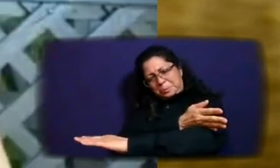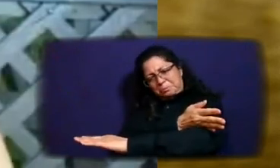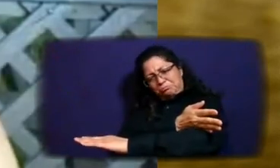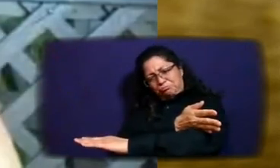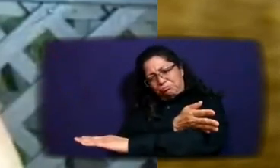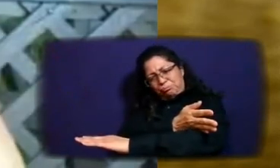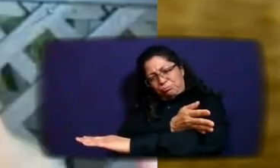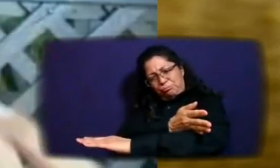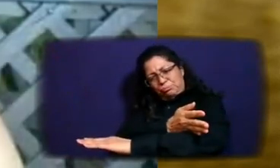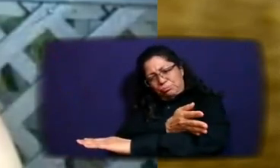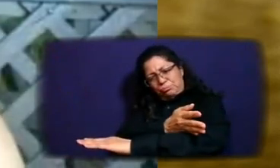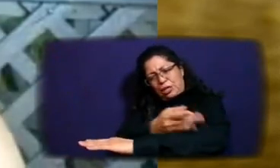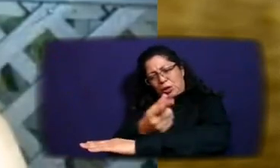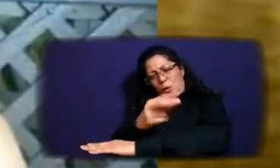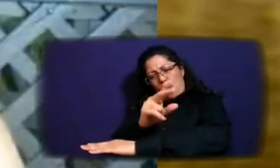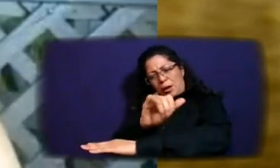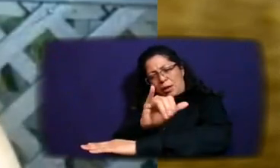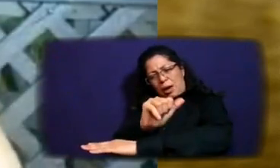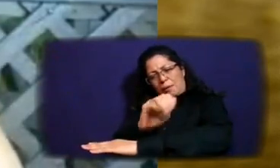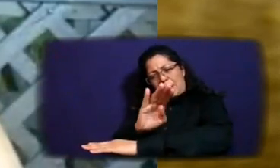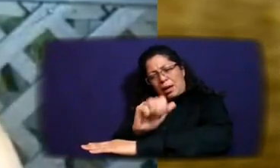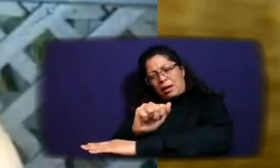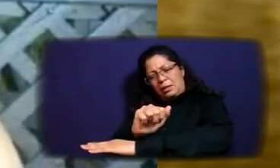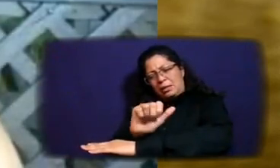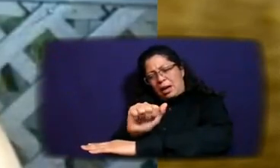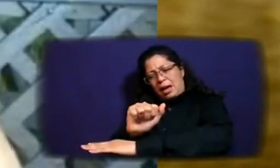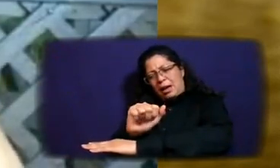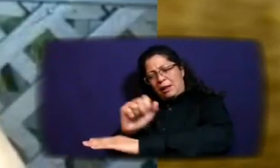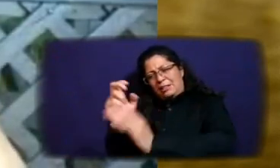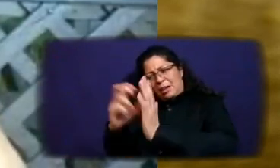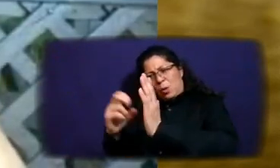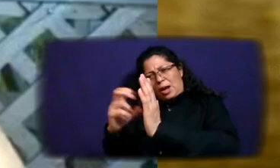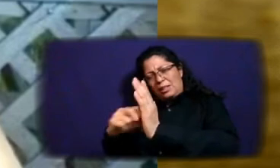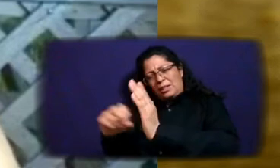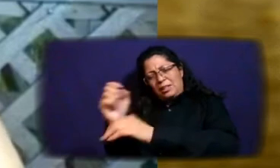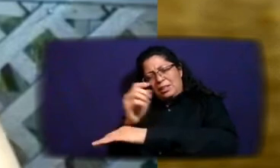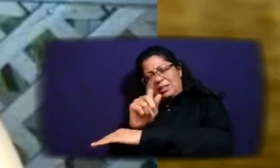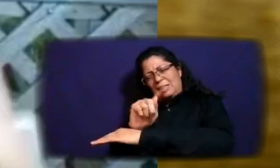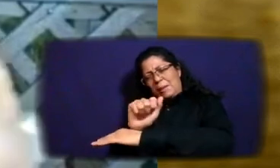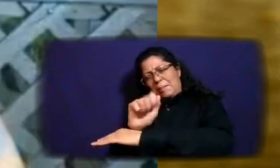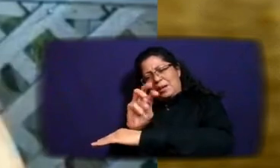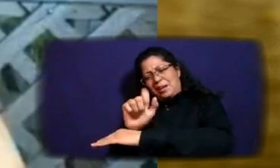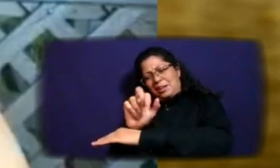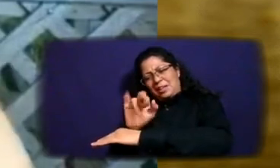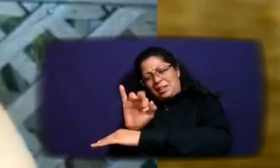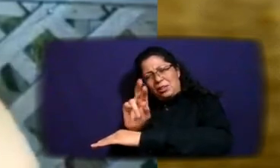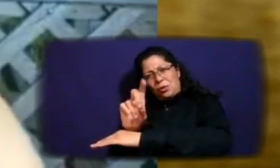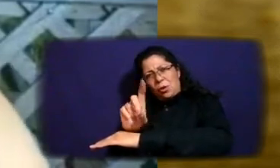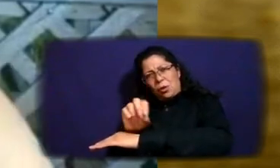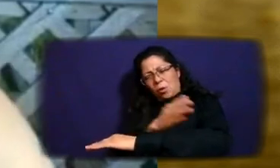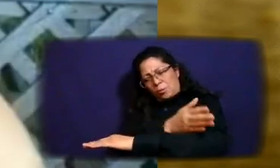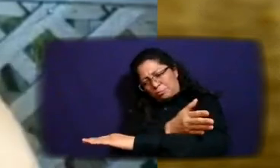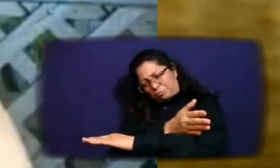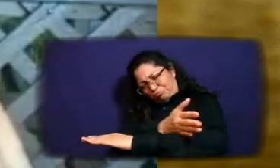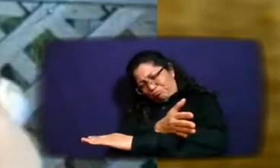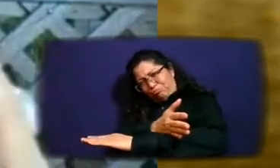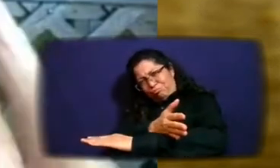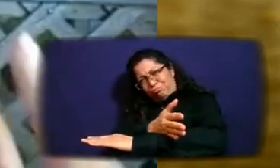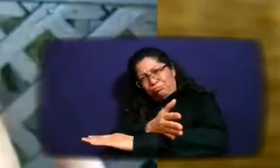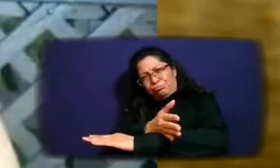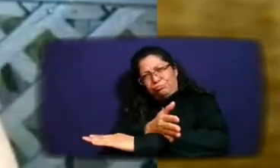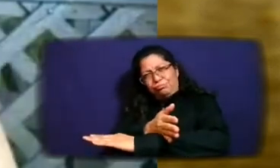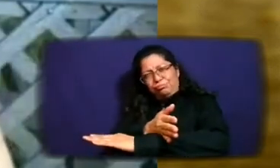guayaba, aguacate, tamarindo, vides con